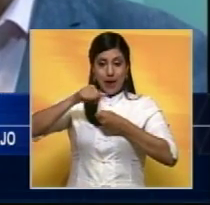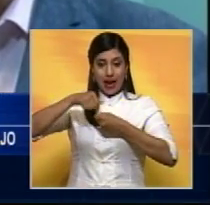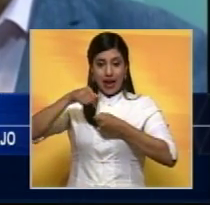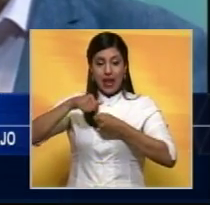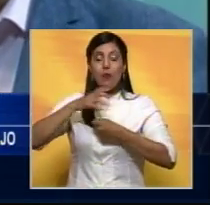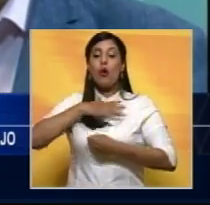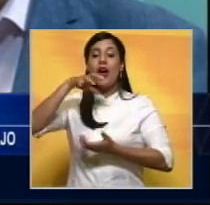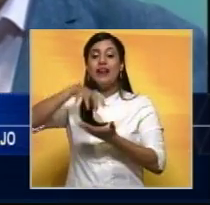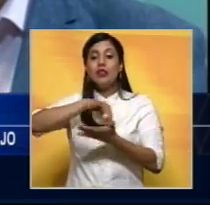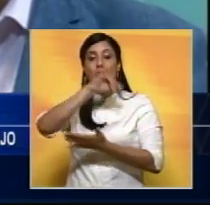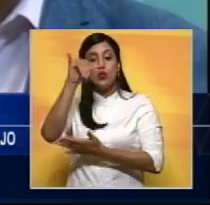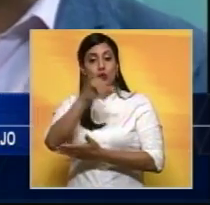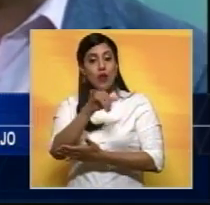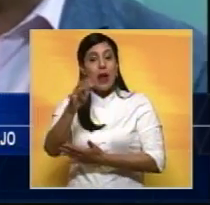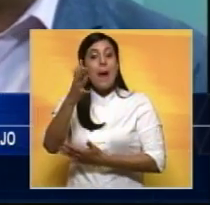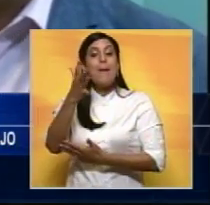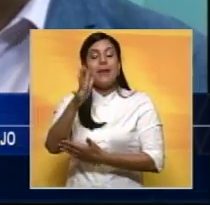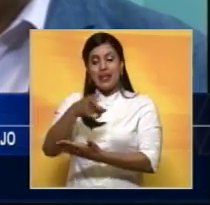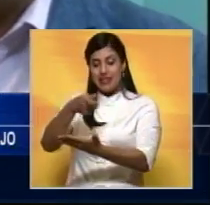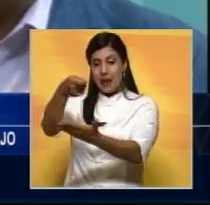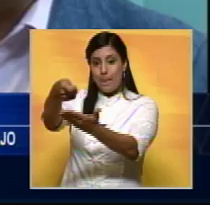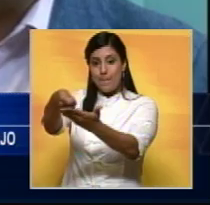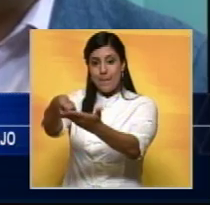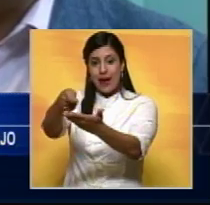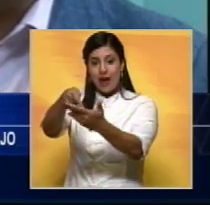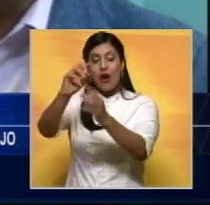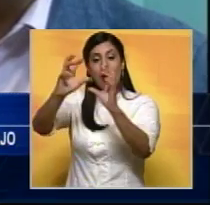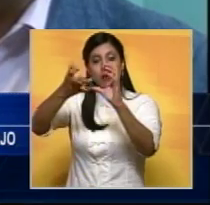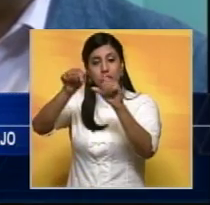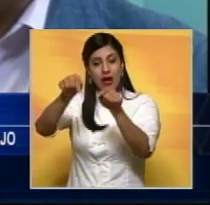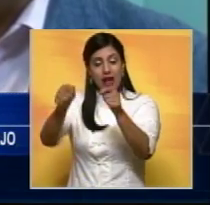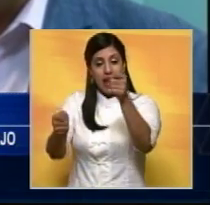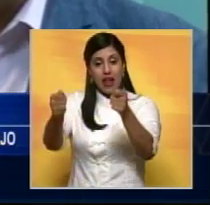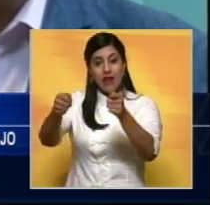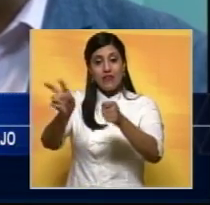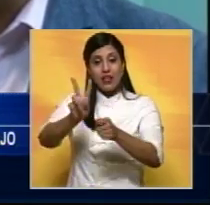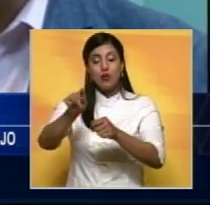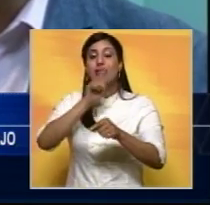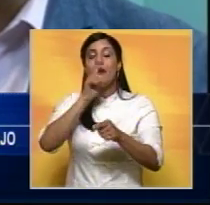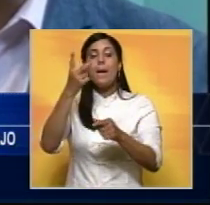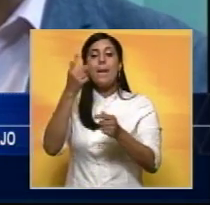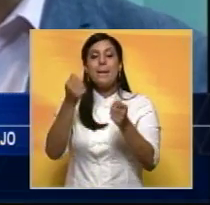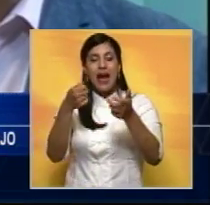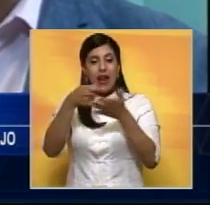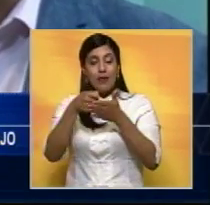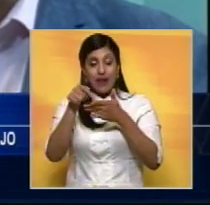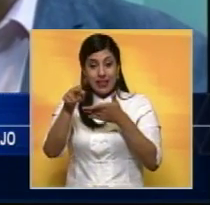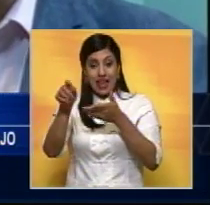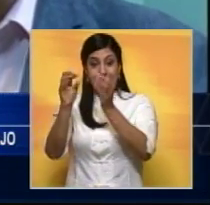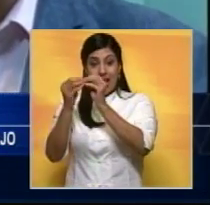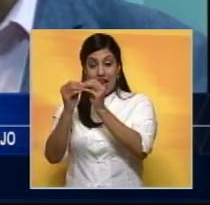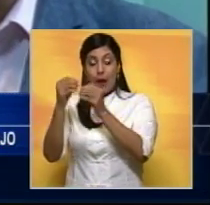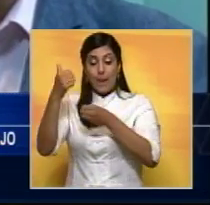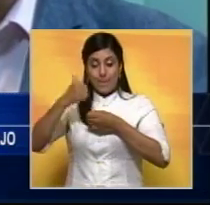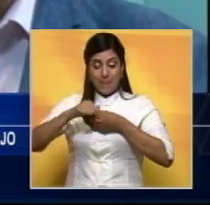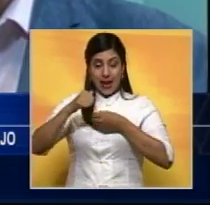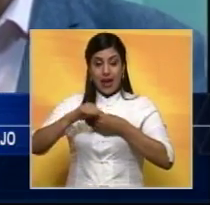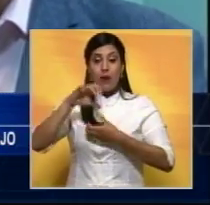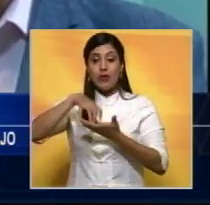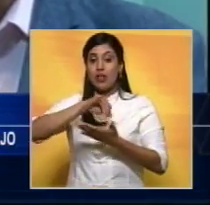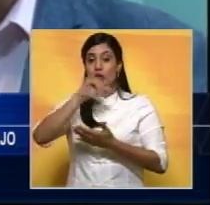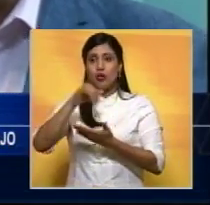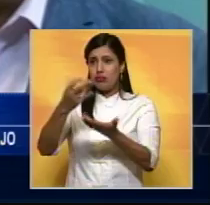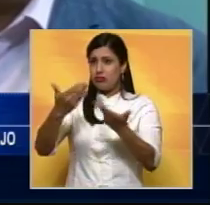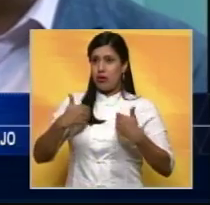Estado Zulia, al parecer le pagaron a la ensambladora General Motors de Venezuela unos vehículos que esos concesionarios de Maracaibo, Estado Zulia,